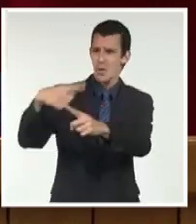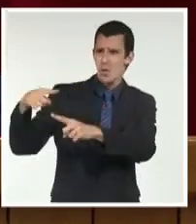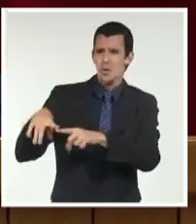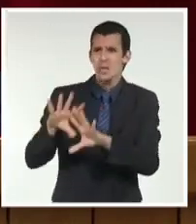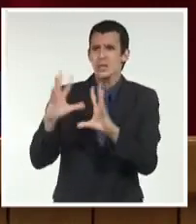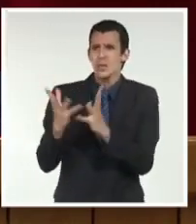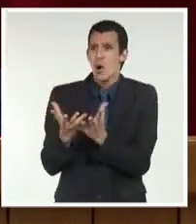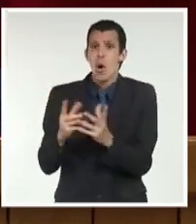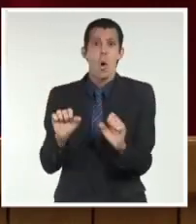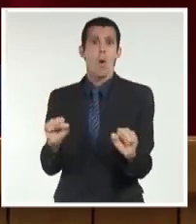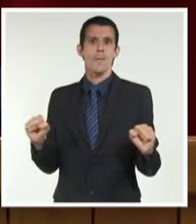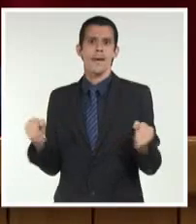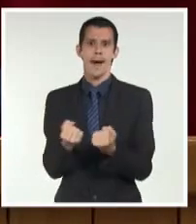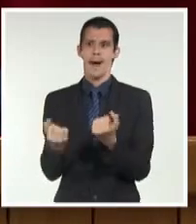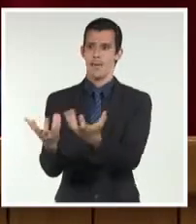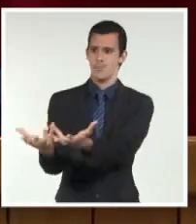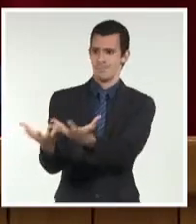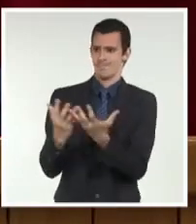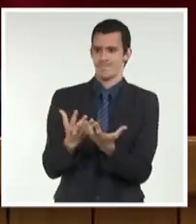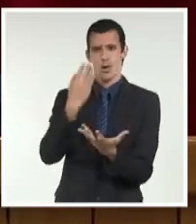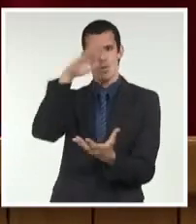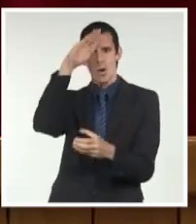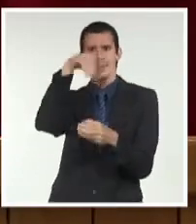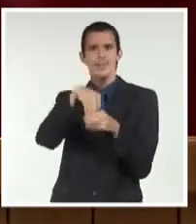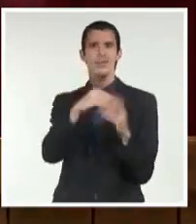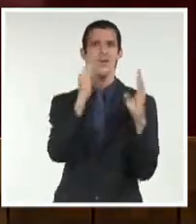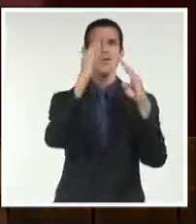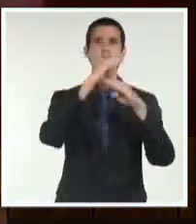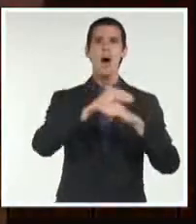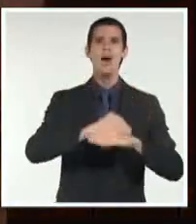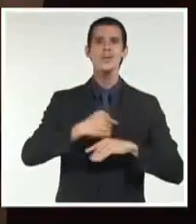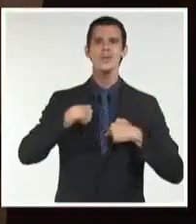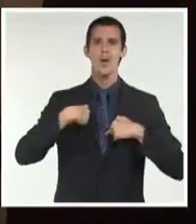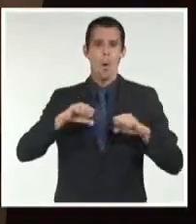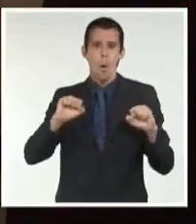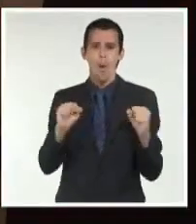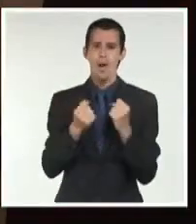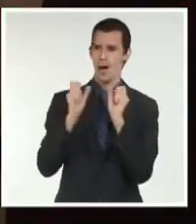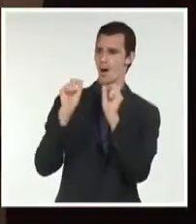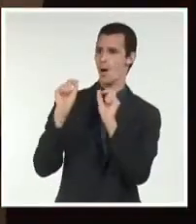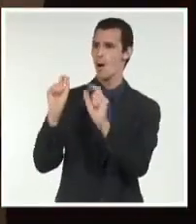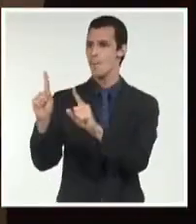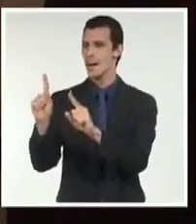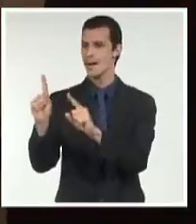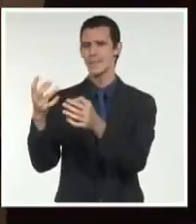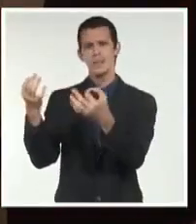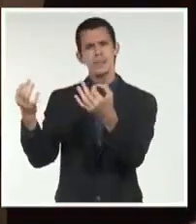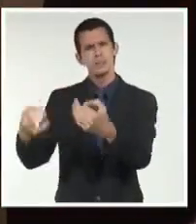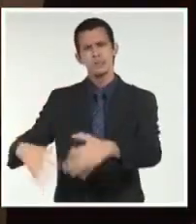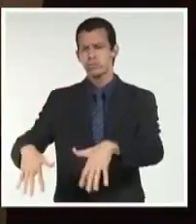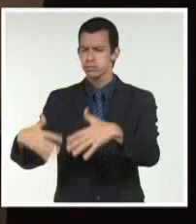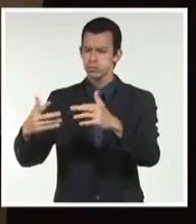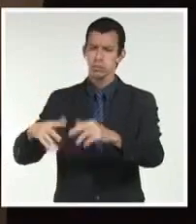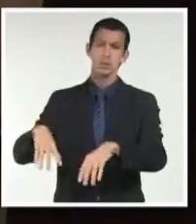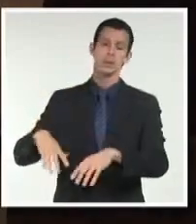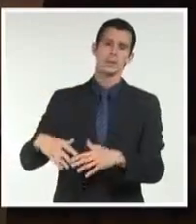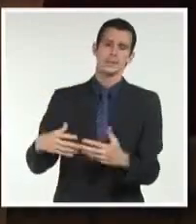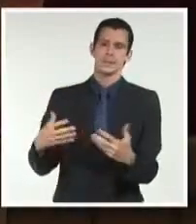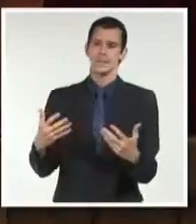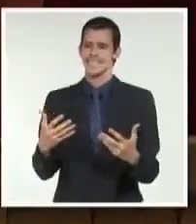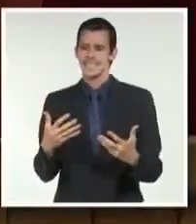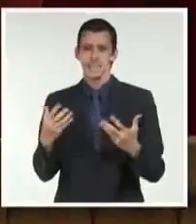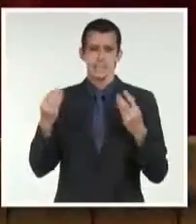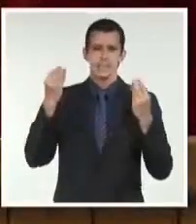importados. Como se ha informado, el Producto Interno Bruto a precios constantes en el año 2021 alcanzó un